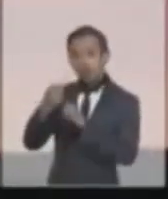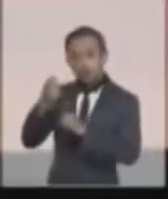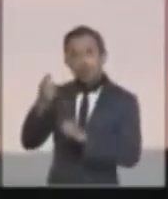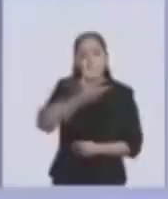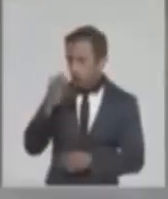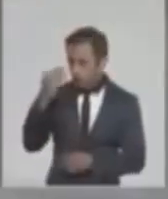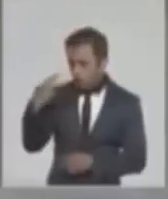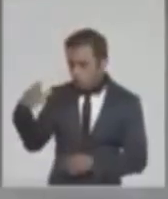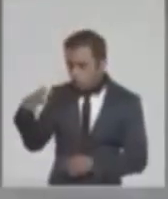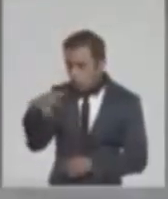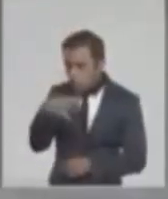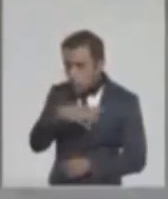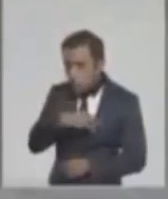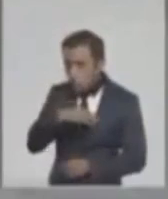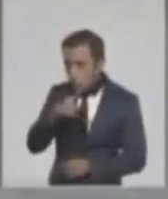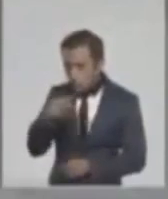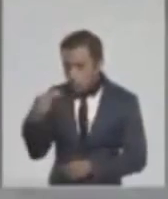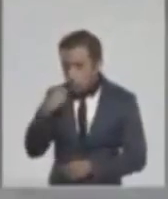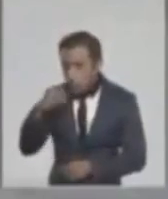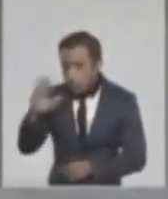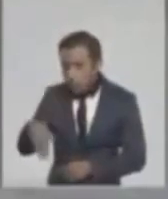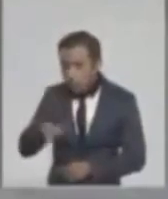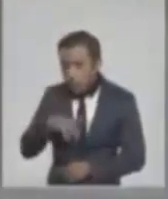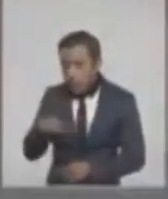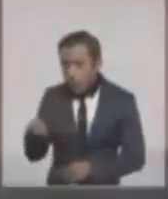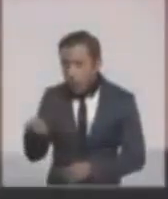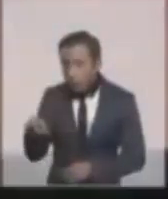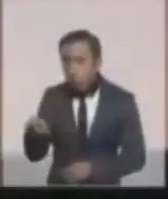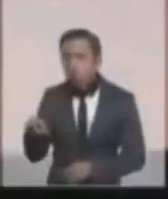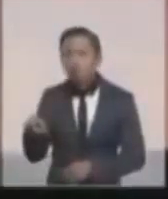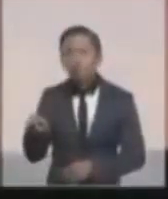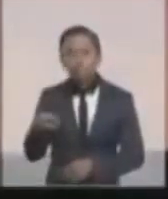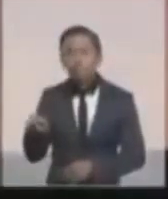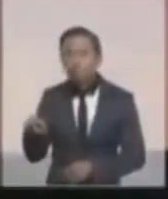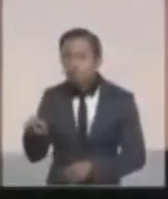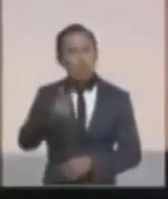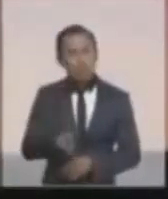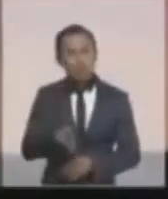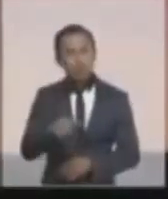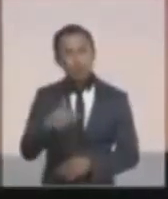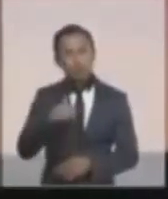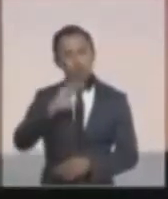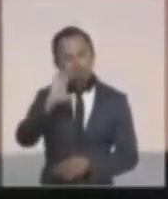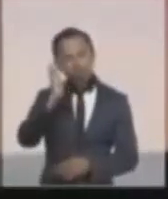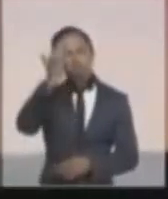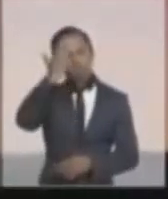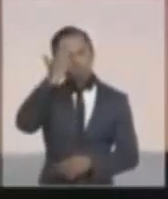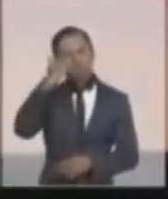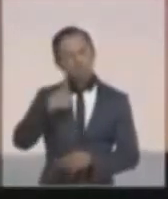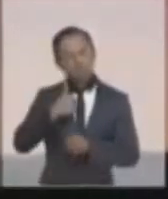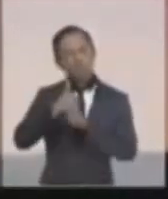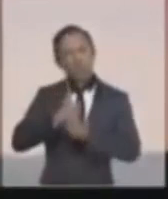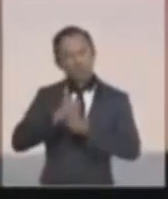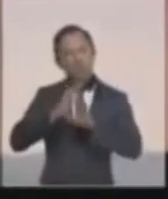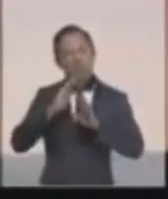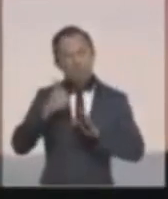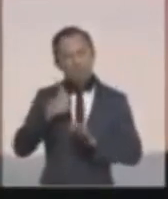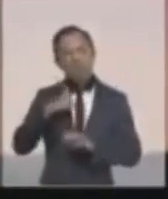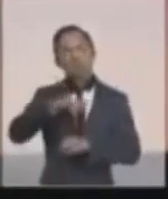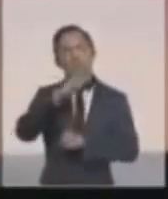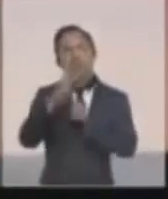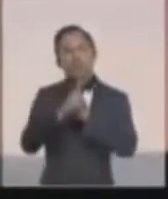vez has sufrido? Sí. Creo que tengo la experiencia, okay, de poder ser una víctima del COVID y de los malos memes.